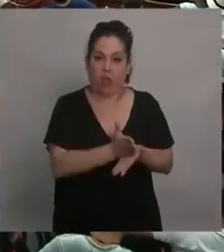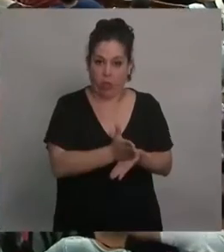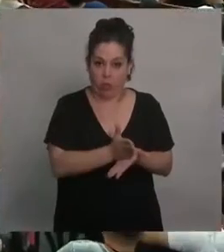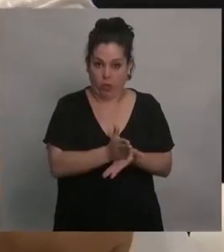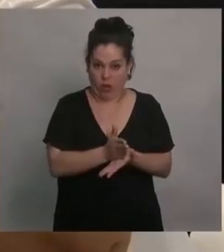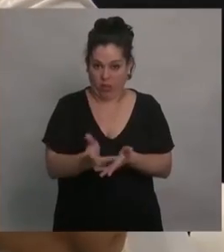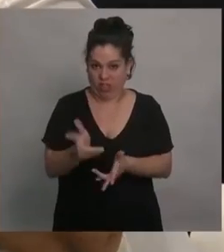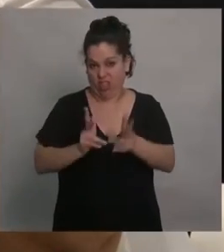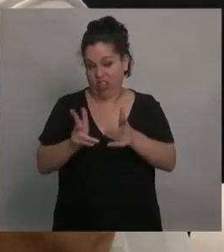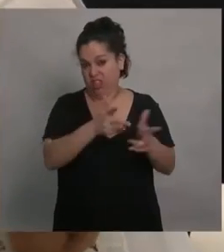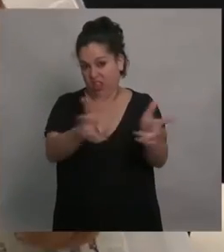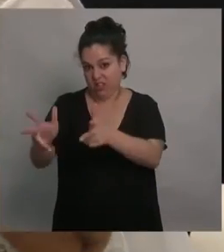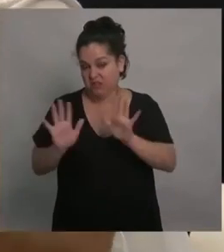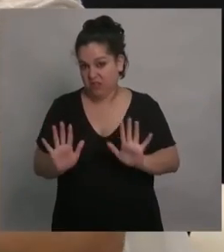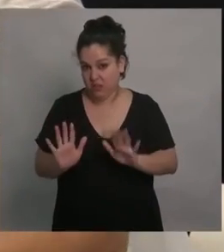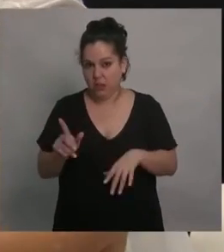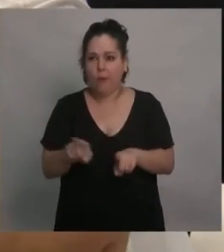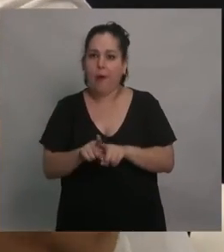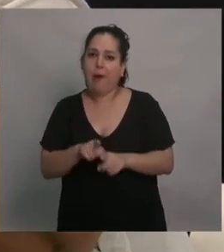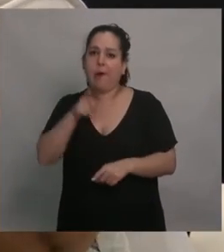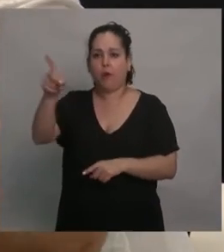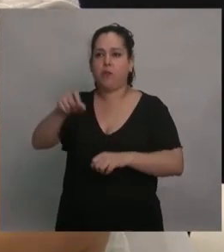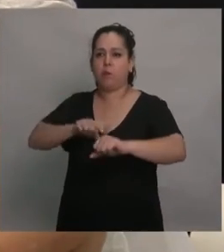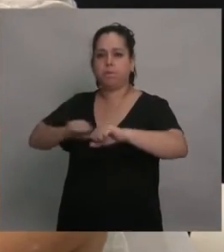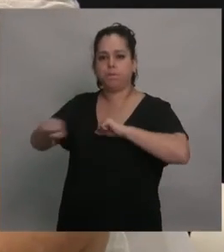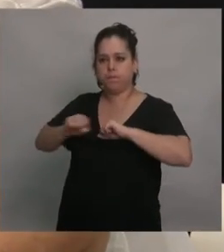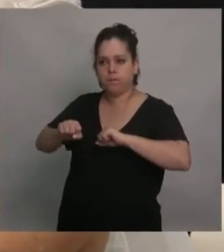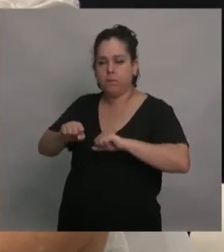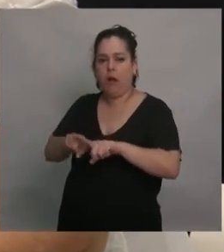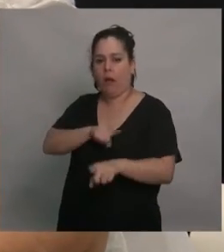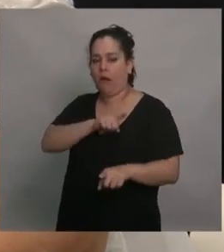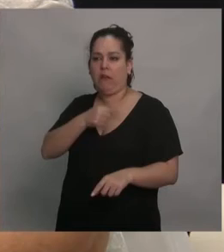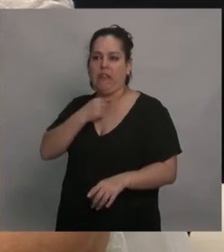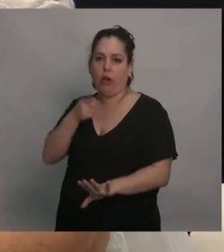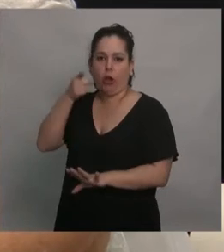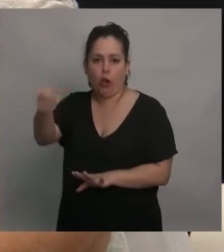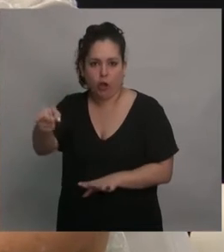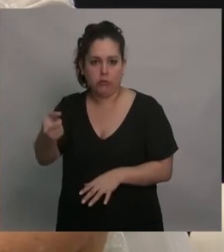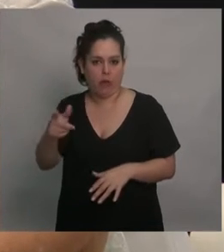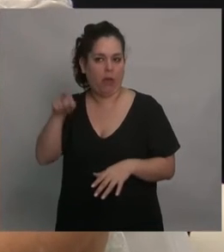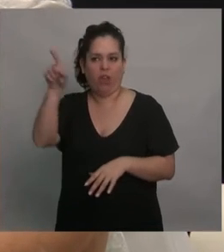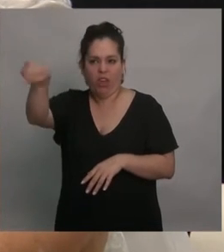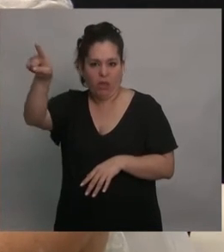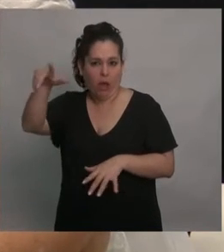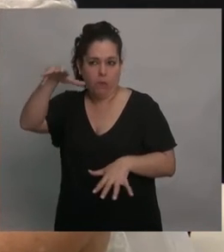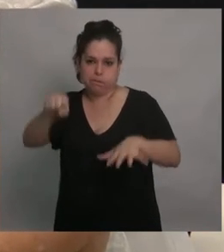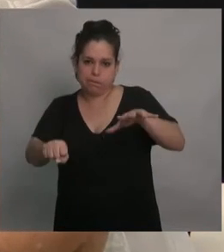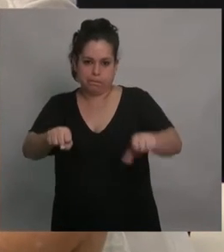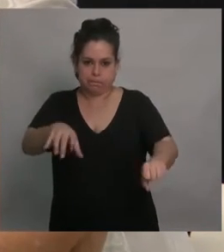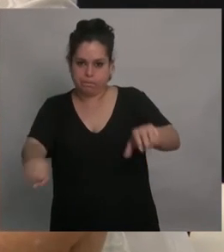que tomar medidas contra los terroristas y contra los lacayos del imperio, contra los